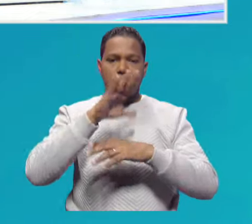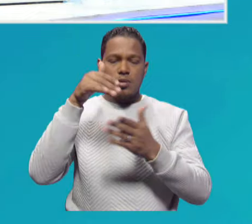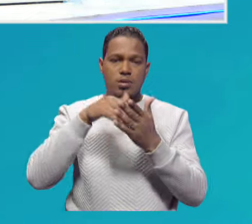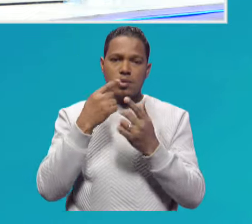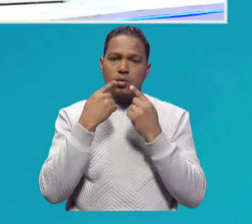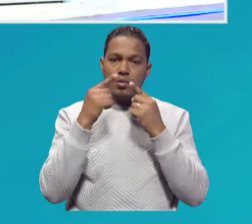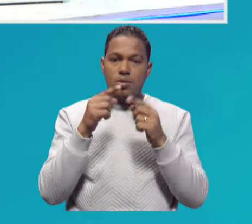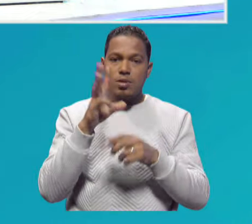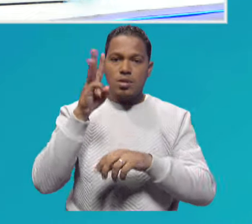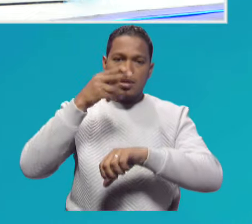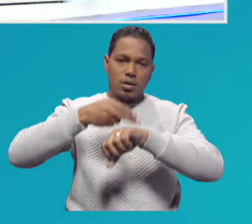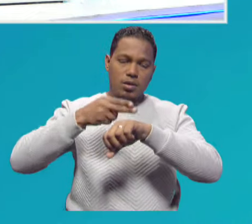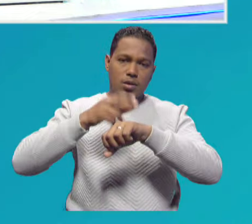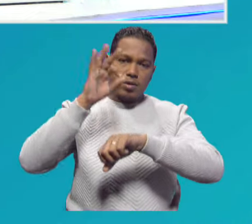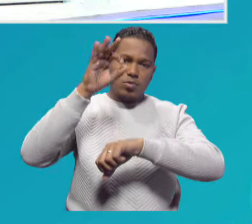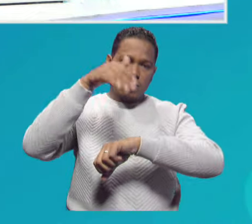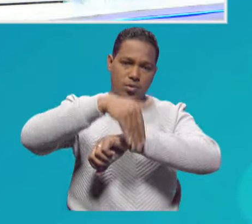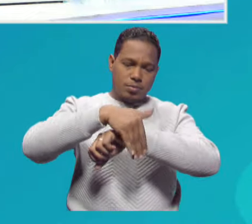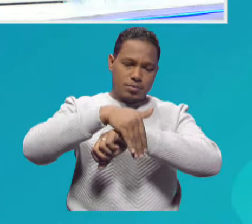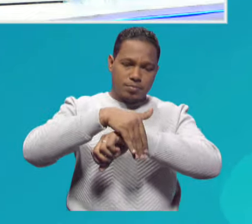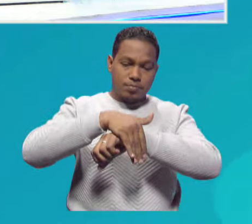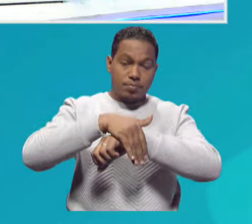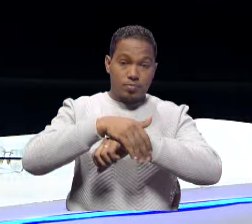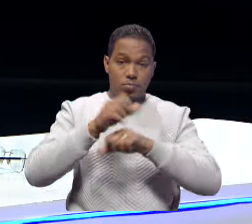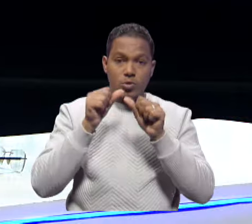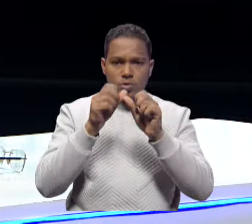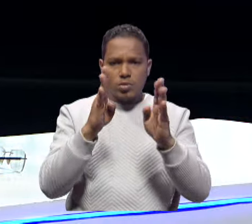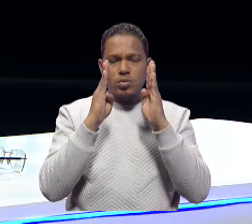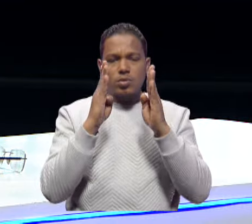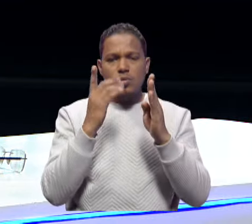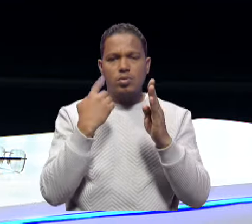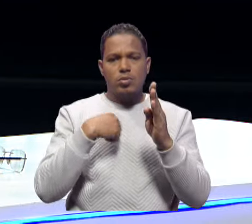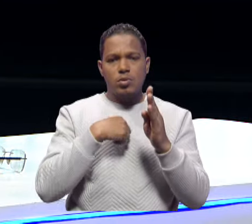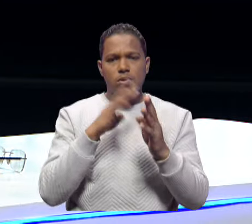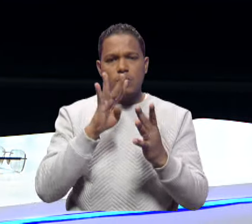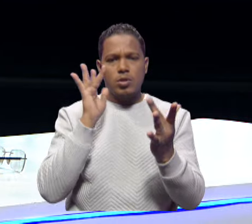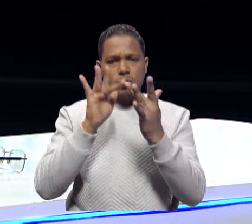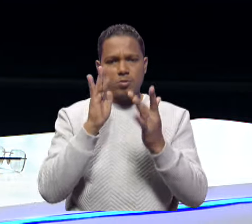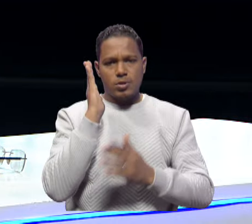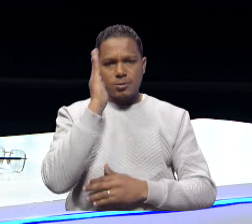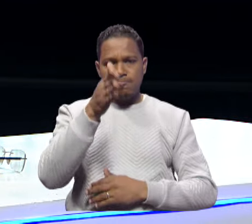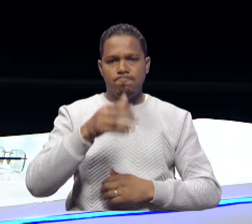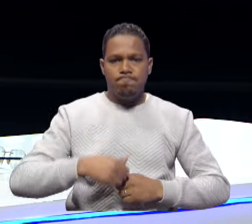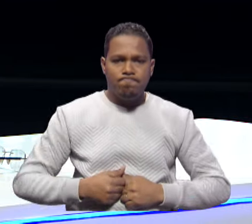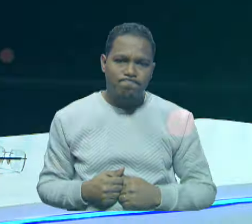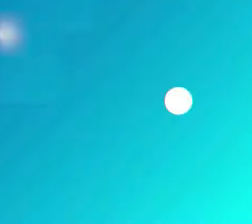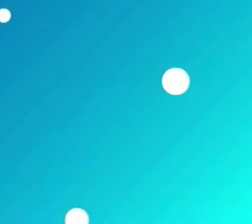Noticias, 6 de la tarde y 9 de la noche. Mantenga la sintonía con nosotros, el 4 Conecta.